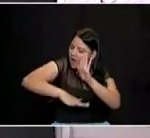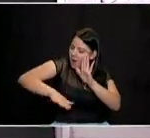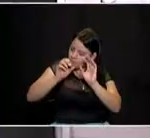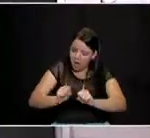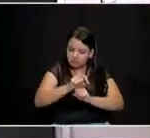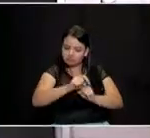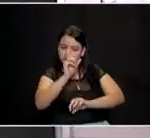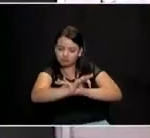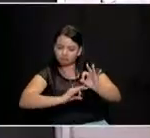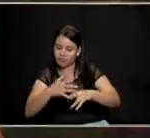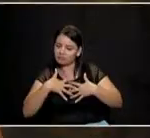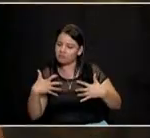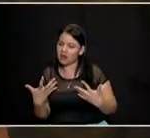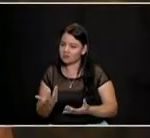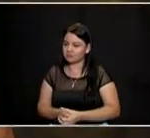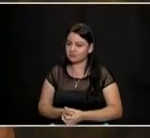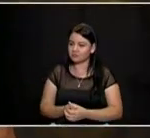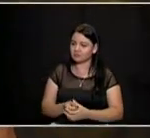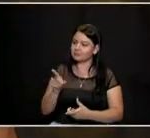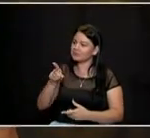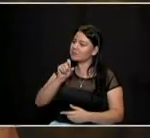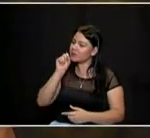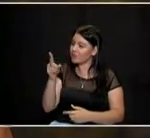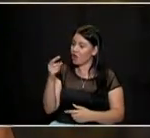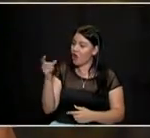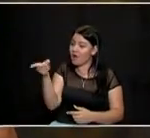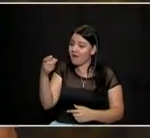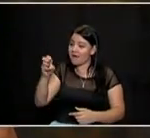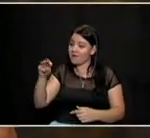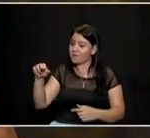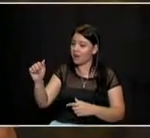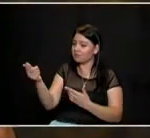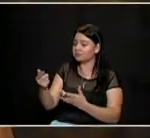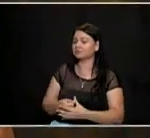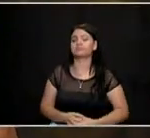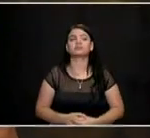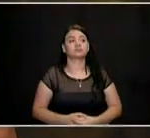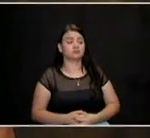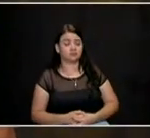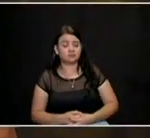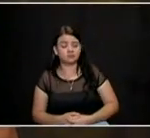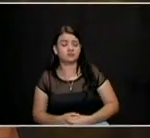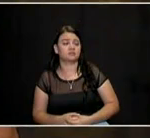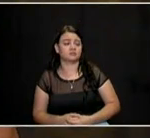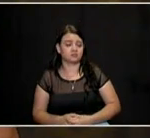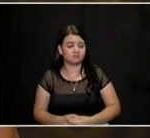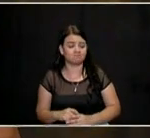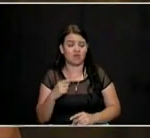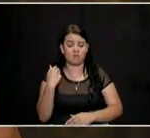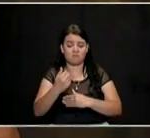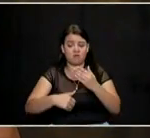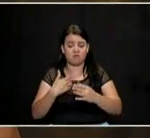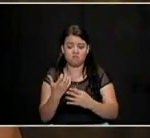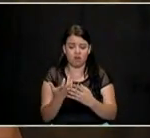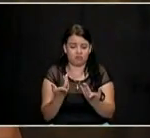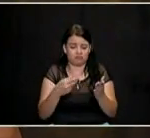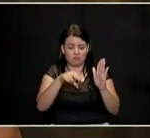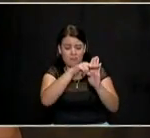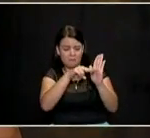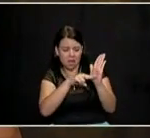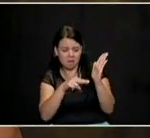emma mejía vamos a realizar la política de educación y cultura ambiental